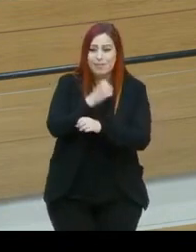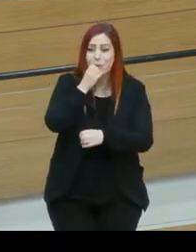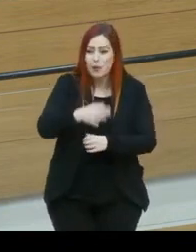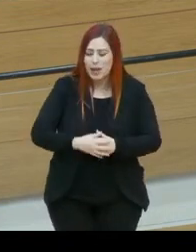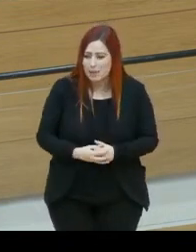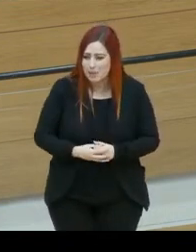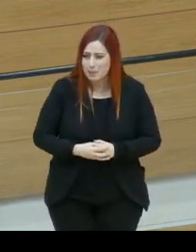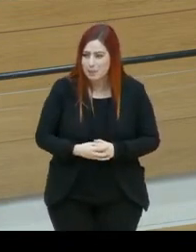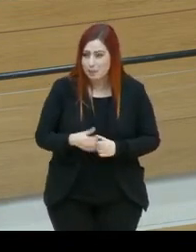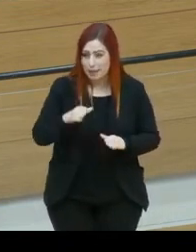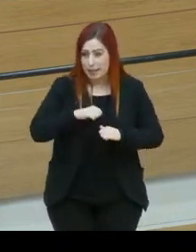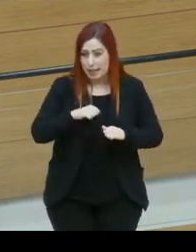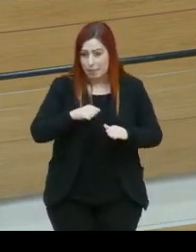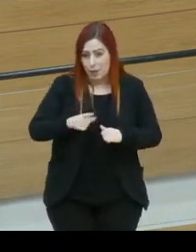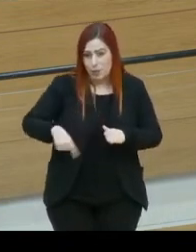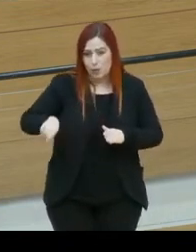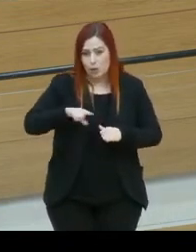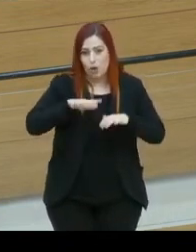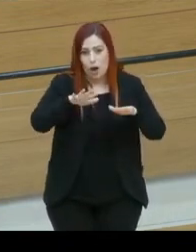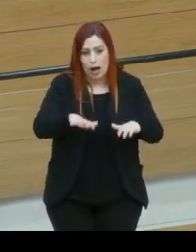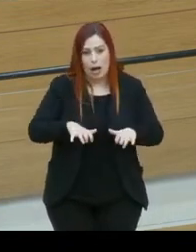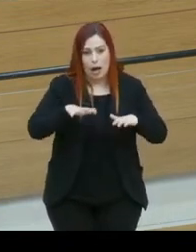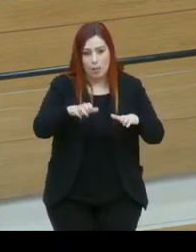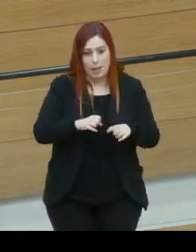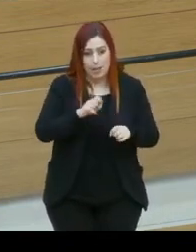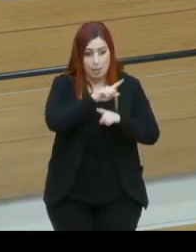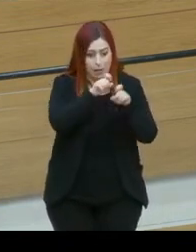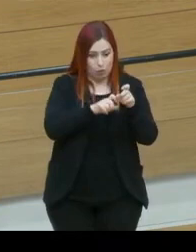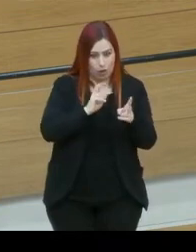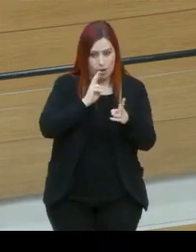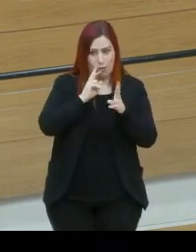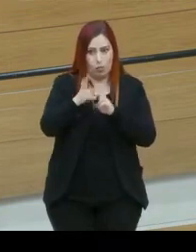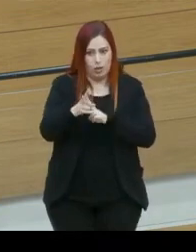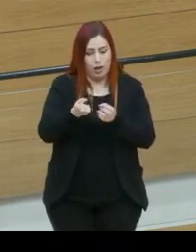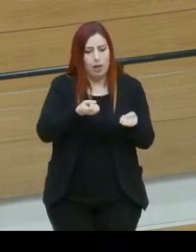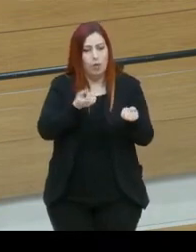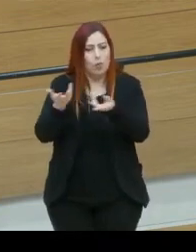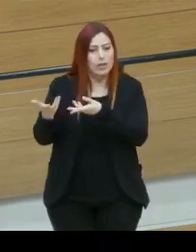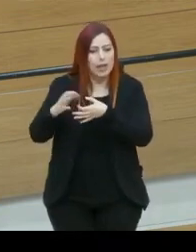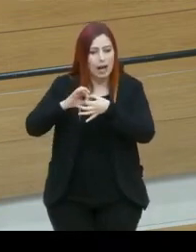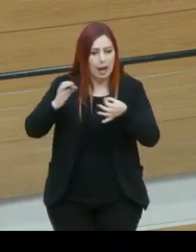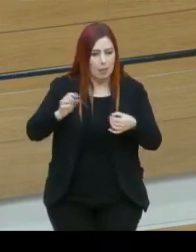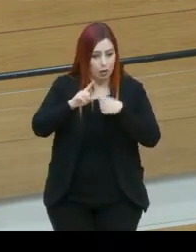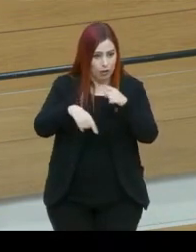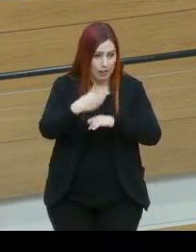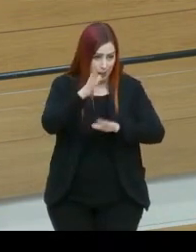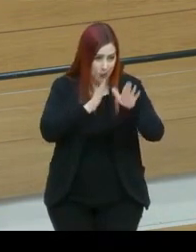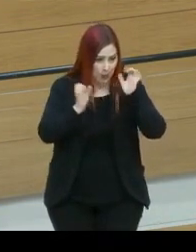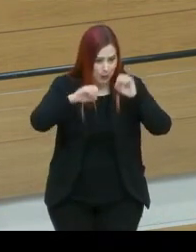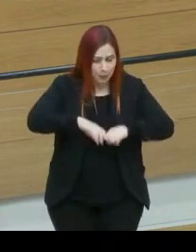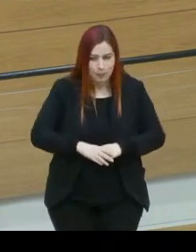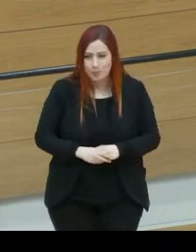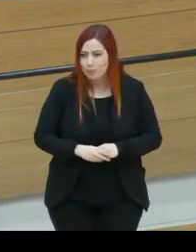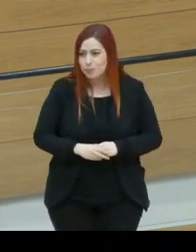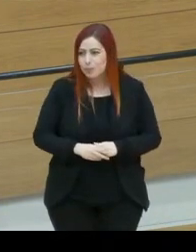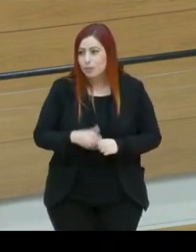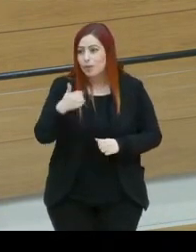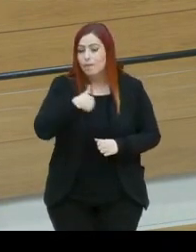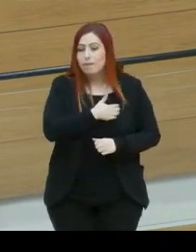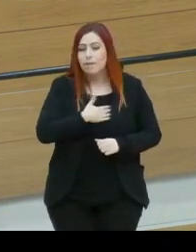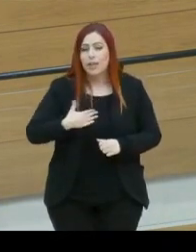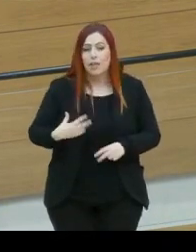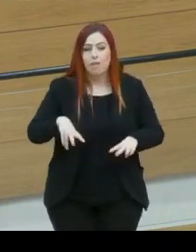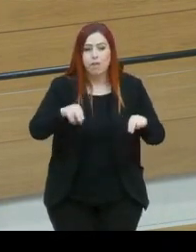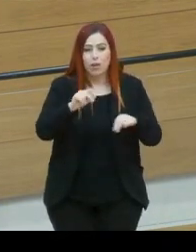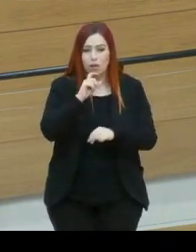Espero que hayáis aprendido la respuesta a esta pregunta y se la contéis a vuestros amigos en el próximo botellón. Y me gustaría